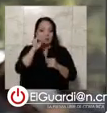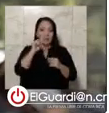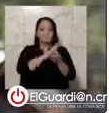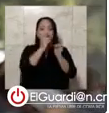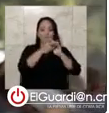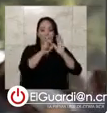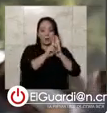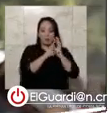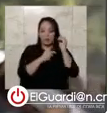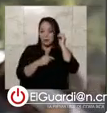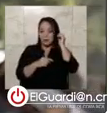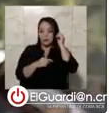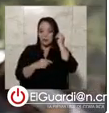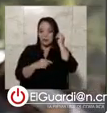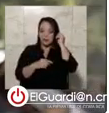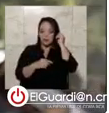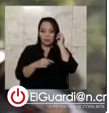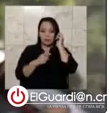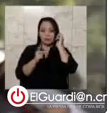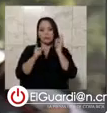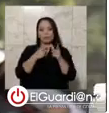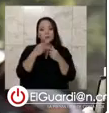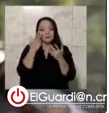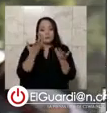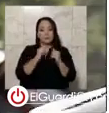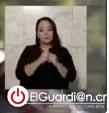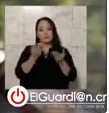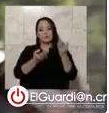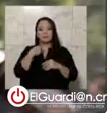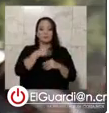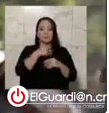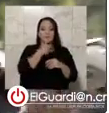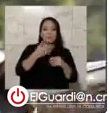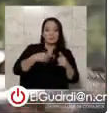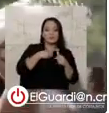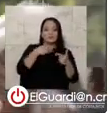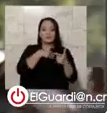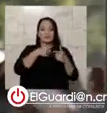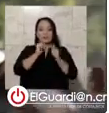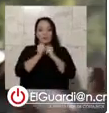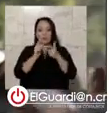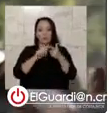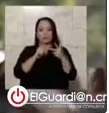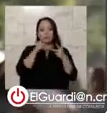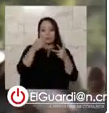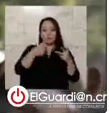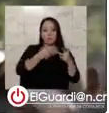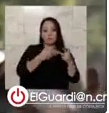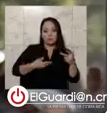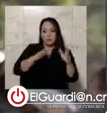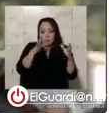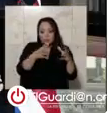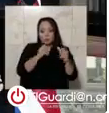ley. Sería interesante ver sentados en una misma mesa a la ministra de la Presidencia, al ministro del Deporte, a usted, señor presidente, para intentar...